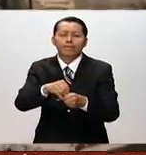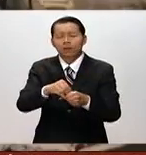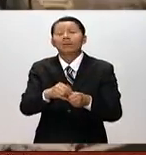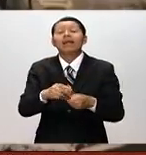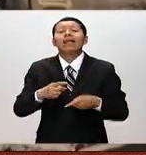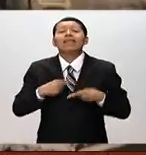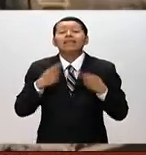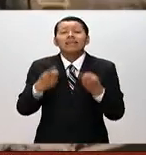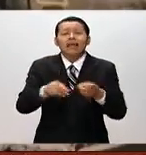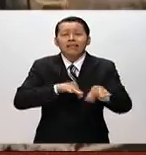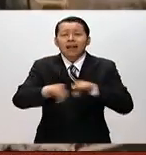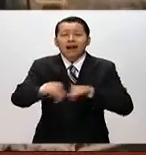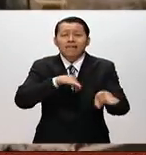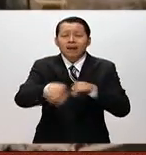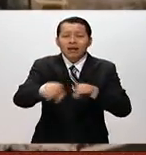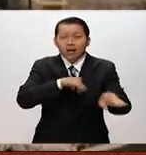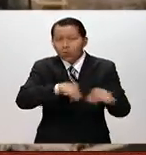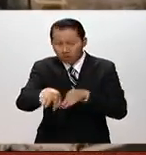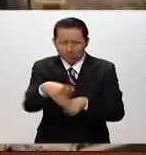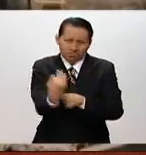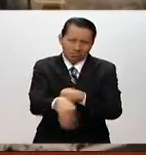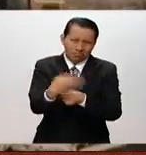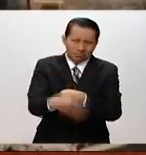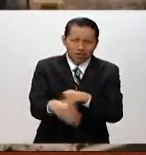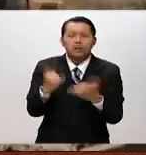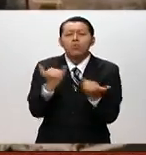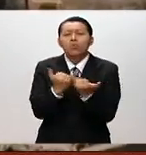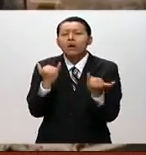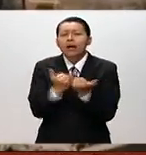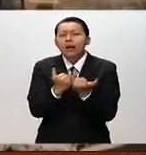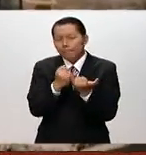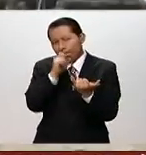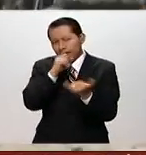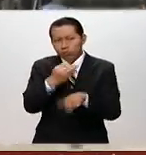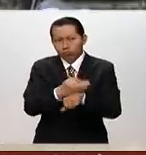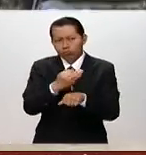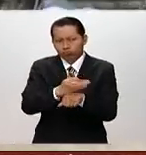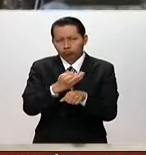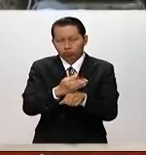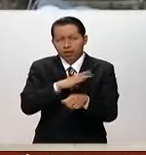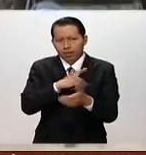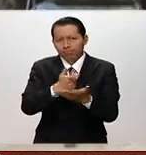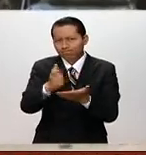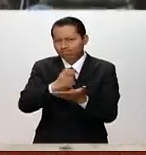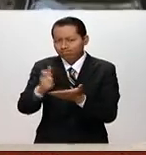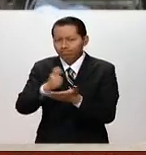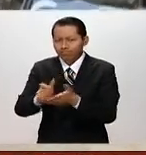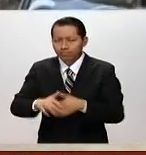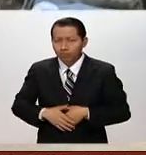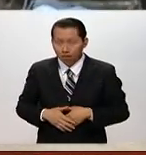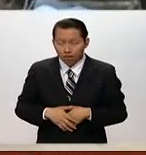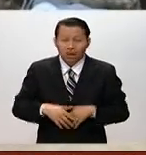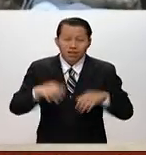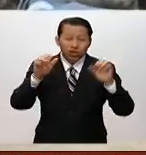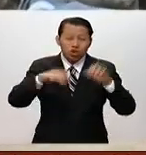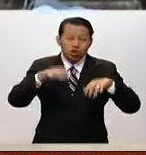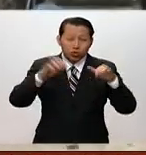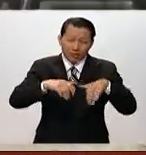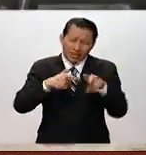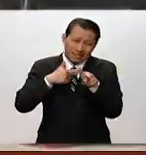en Huauchinango, recursos que serán entregados inmediatamente. Por otra parte, aunque continúa la lluvia, pero en